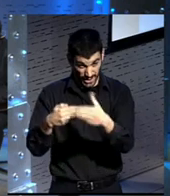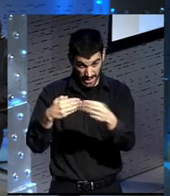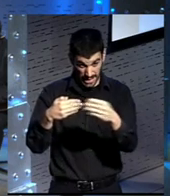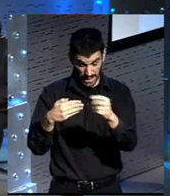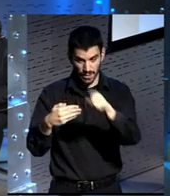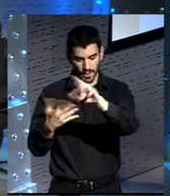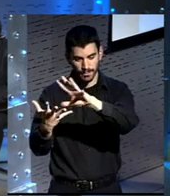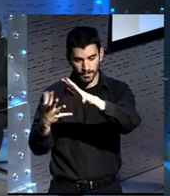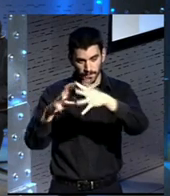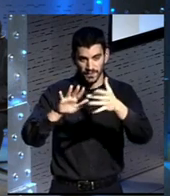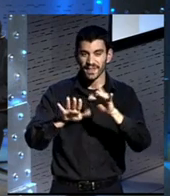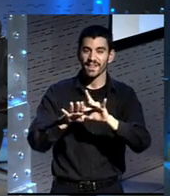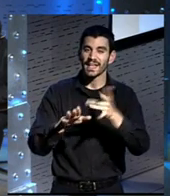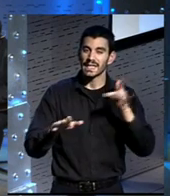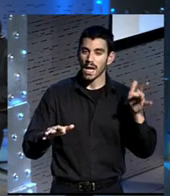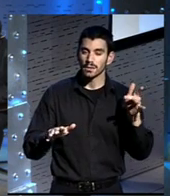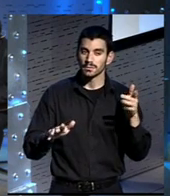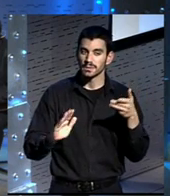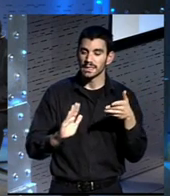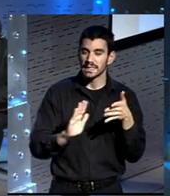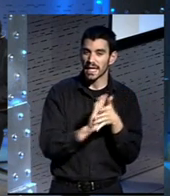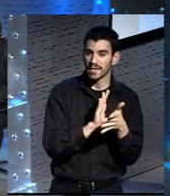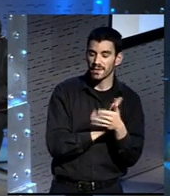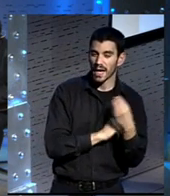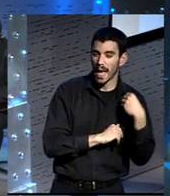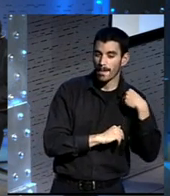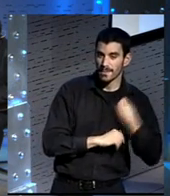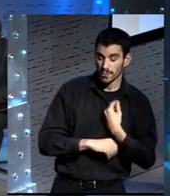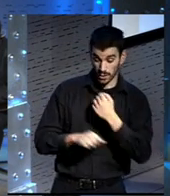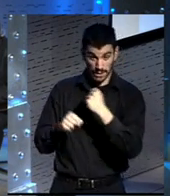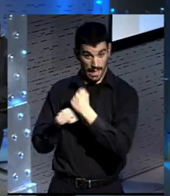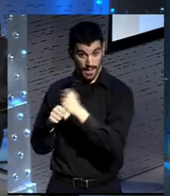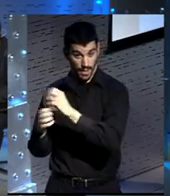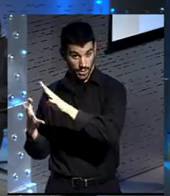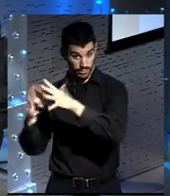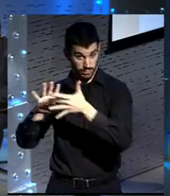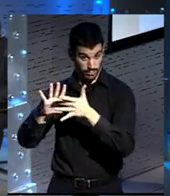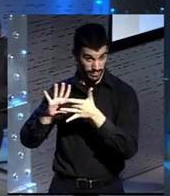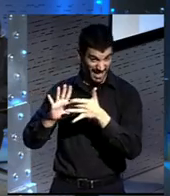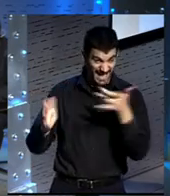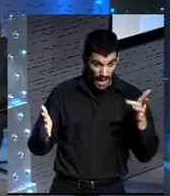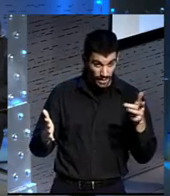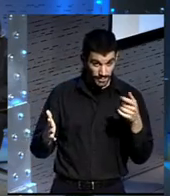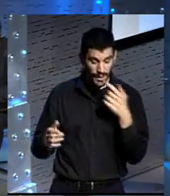de fácil o de difícil que el proceso de digitalización del trabajador de la banca?